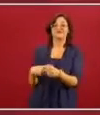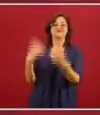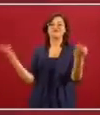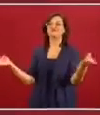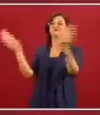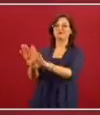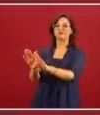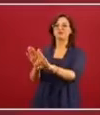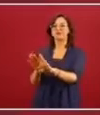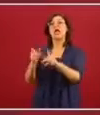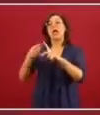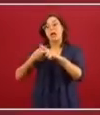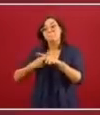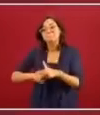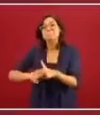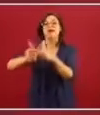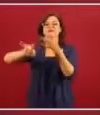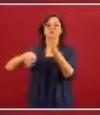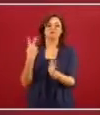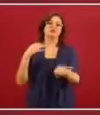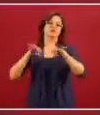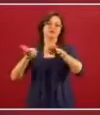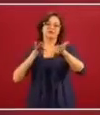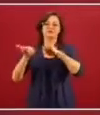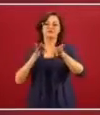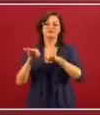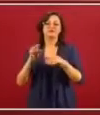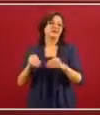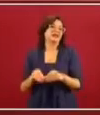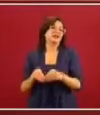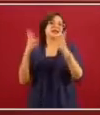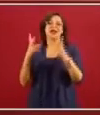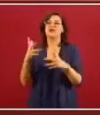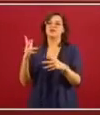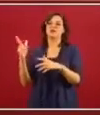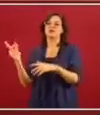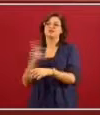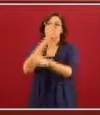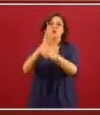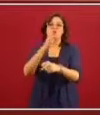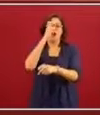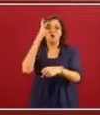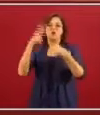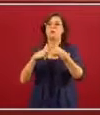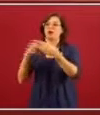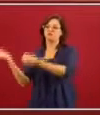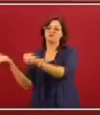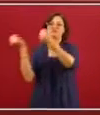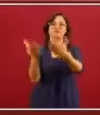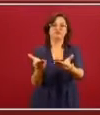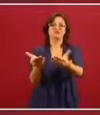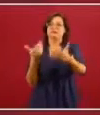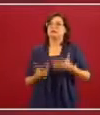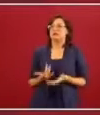epidemia, apenas se están recuperando y obviamente además vendieron a Europa hasta el momento, ¿no? Entonces, lo que sí podemos